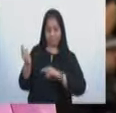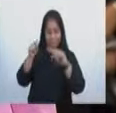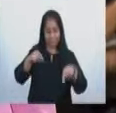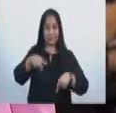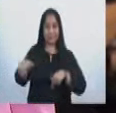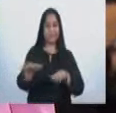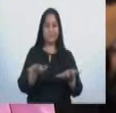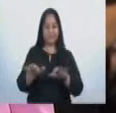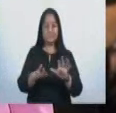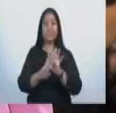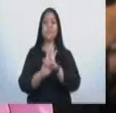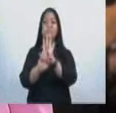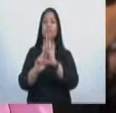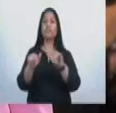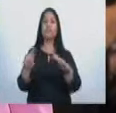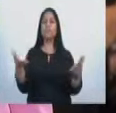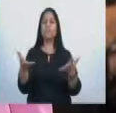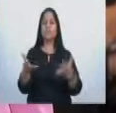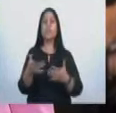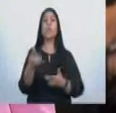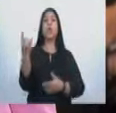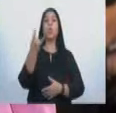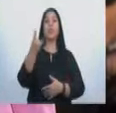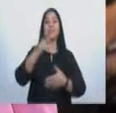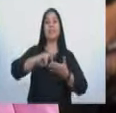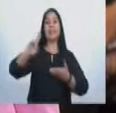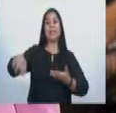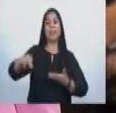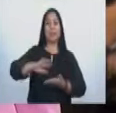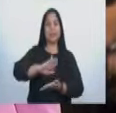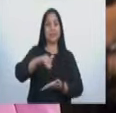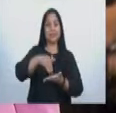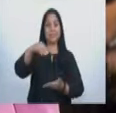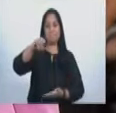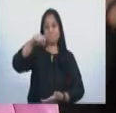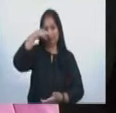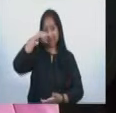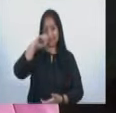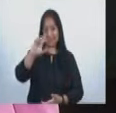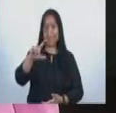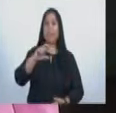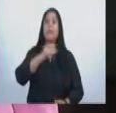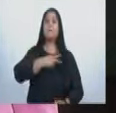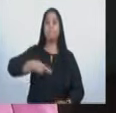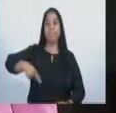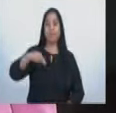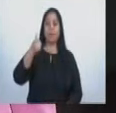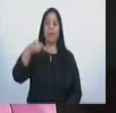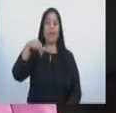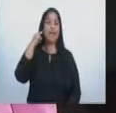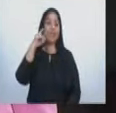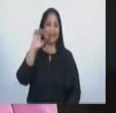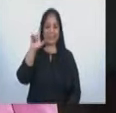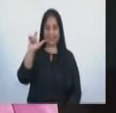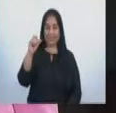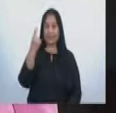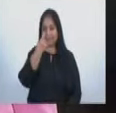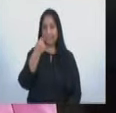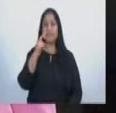actividad represento a la universidad Regional de Guatemala a la sede de mentec y mi nombre es Ángeles blanco muchos de nosotros los